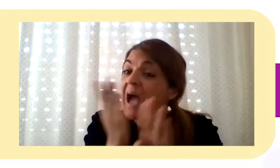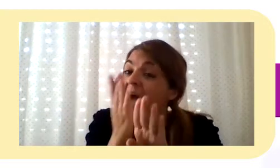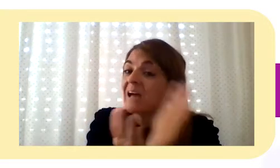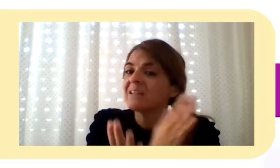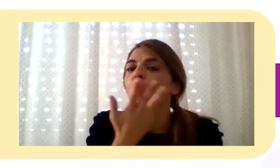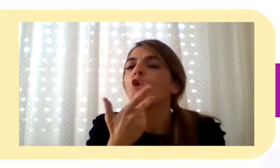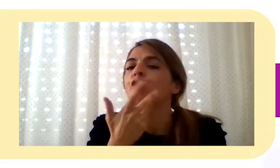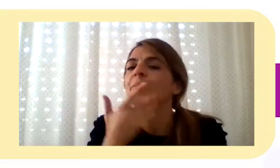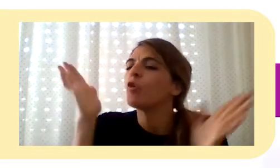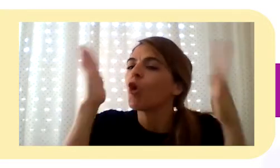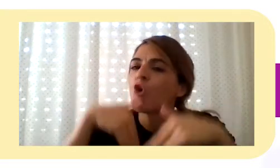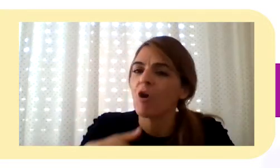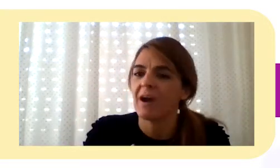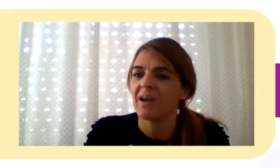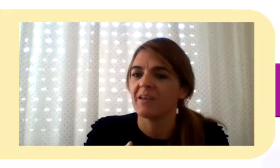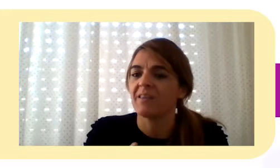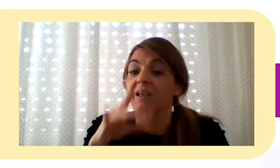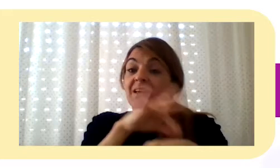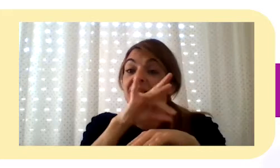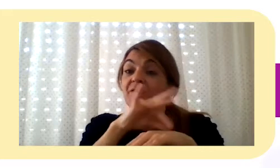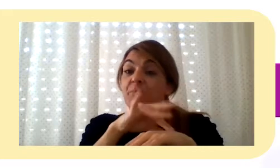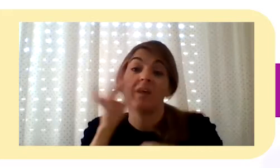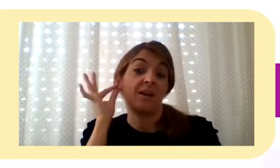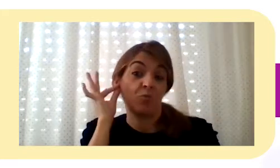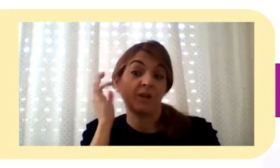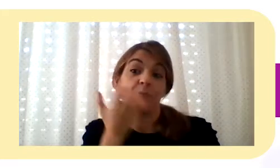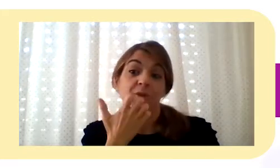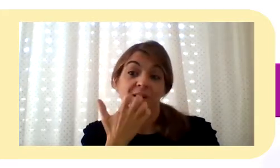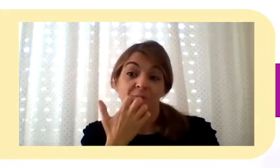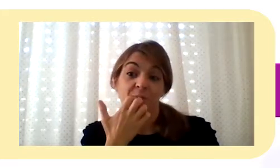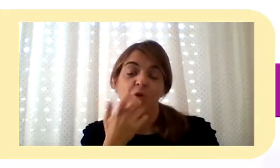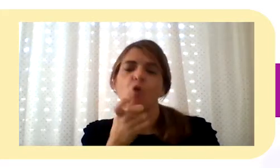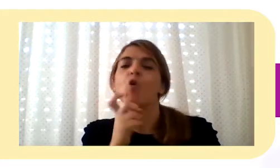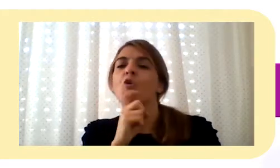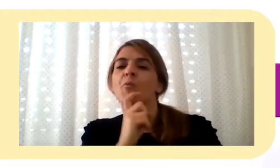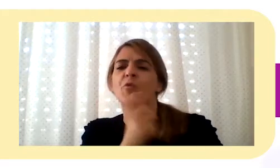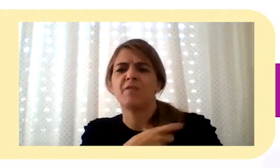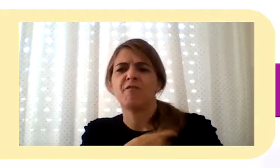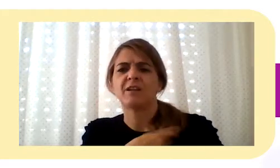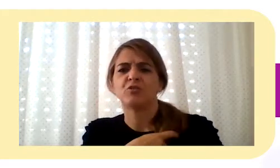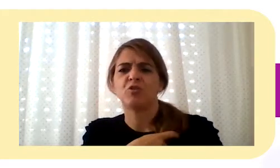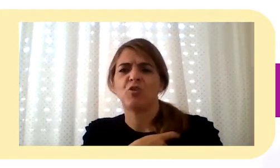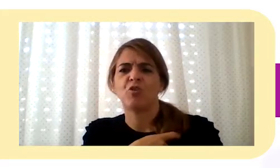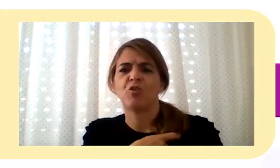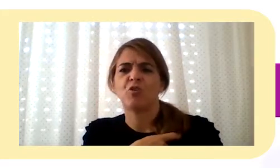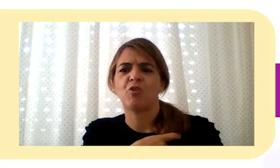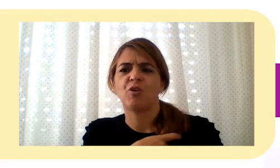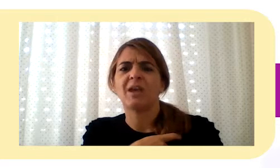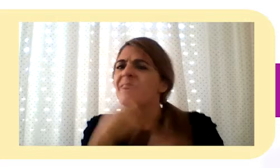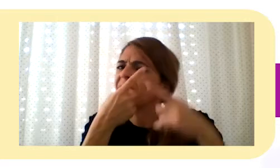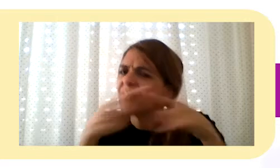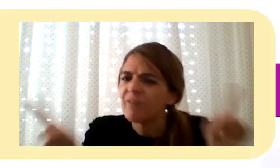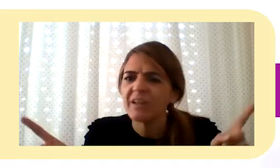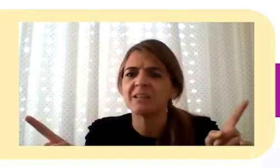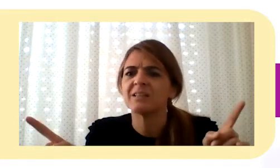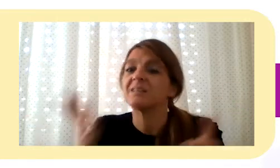conocimiento sobre cómo eran las enfermedades en las mujeres, cómo el infarto agudo de miocardio no se comporta igual en cuanto a signos